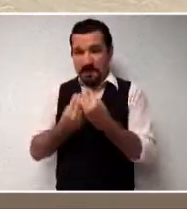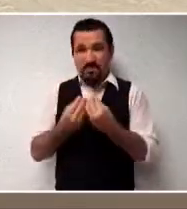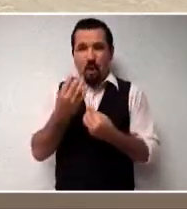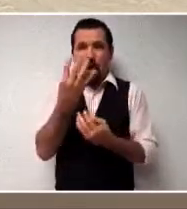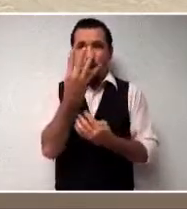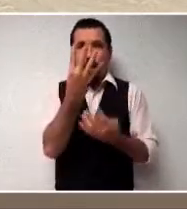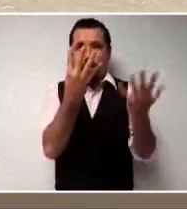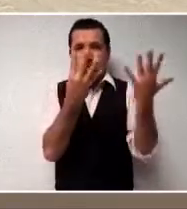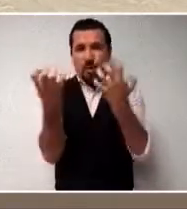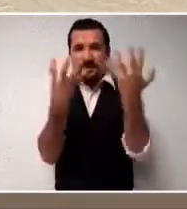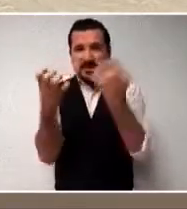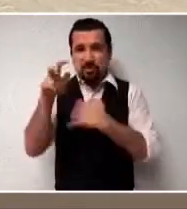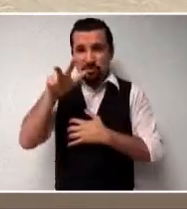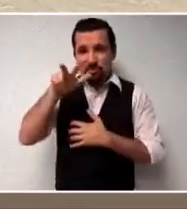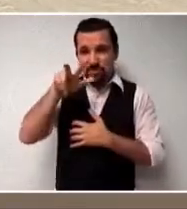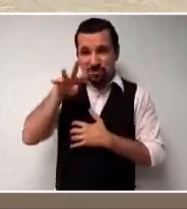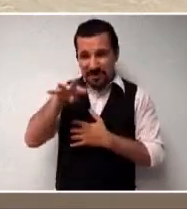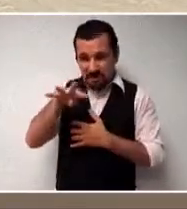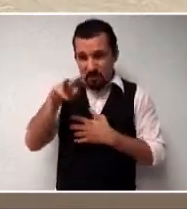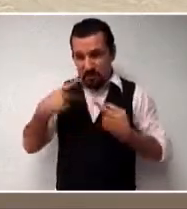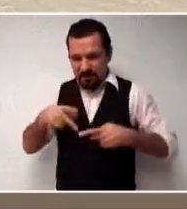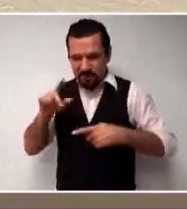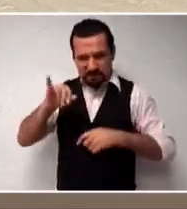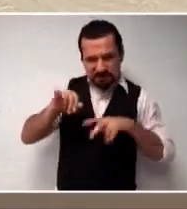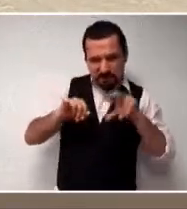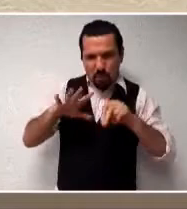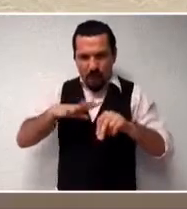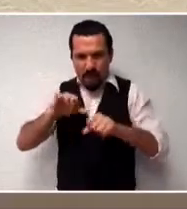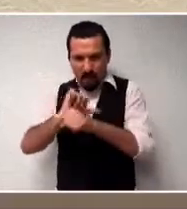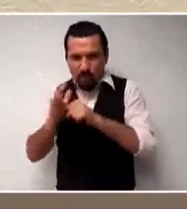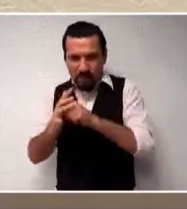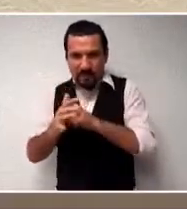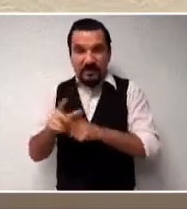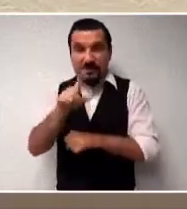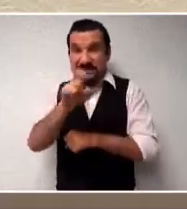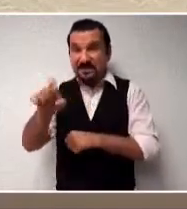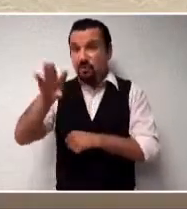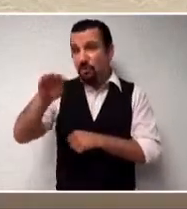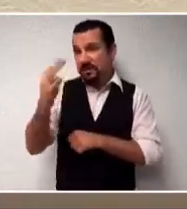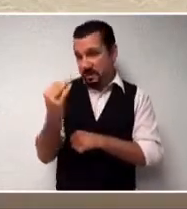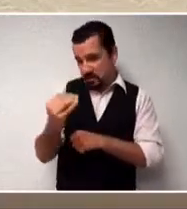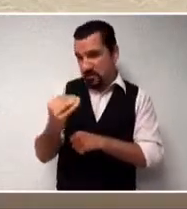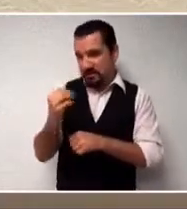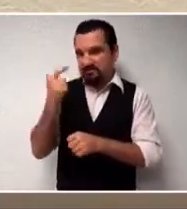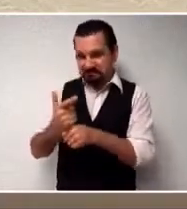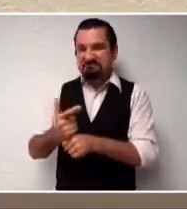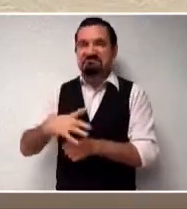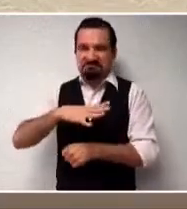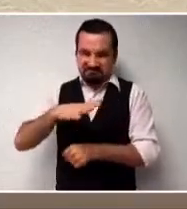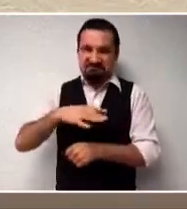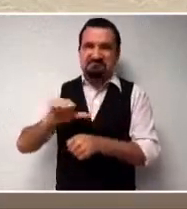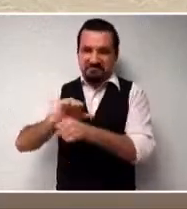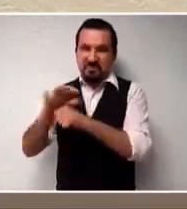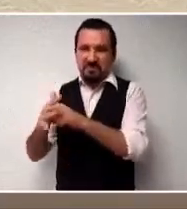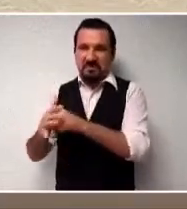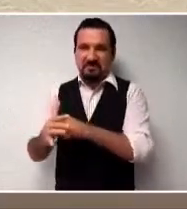919 casos sospechosos 199 casos fueron confirmados